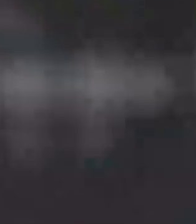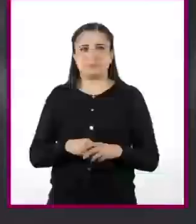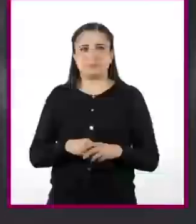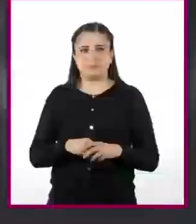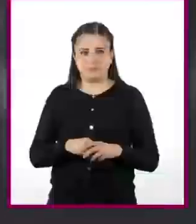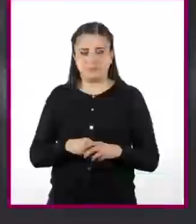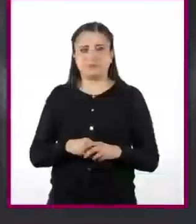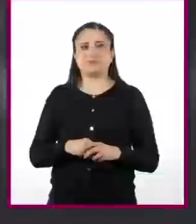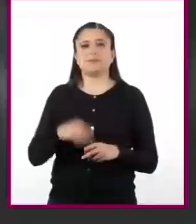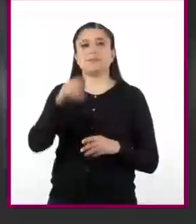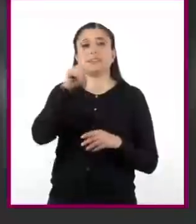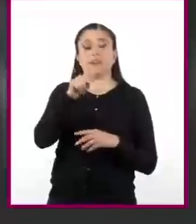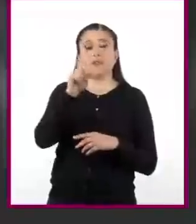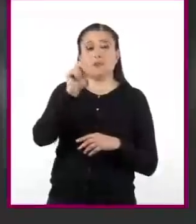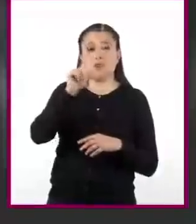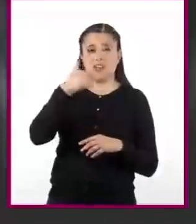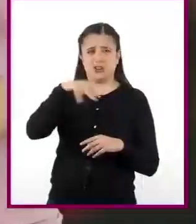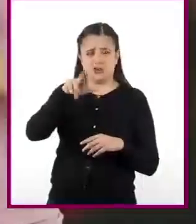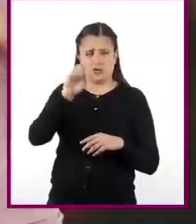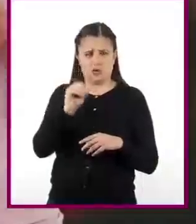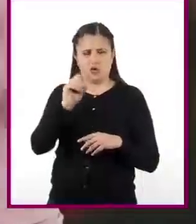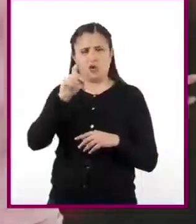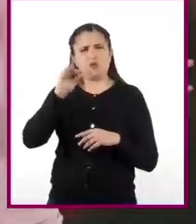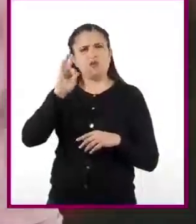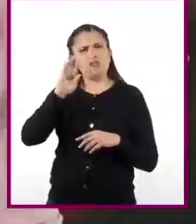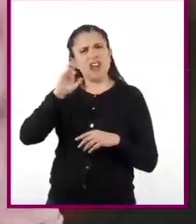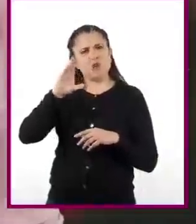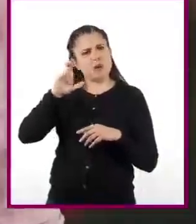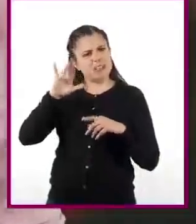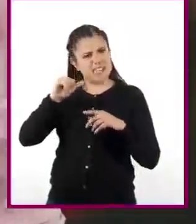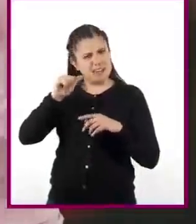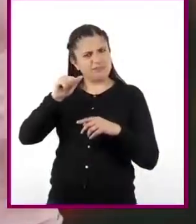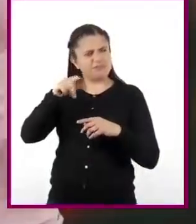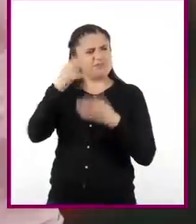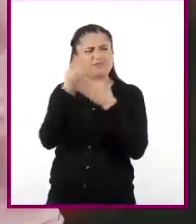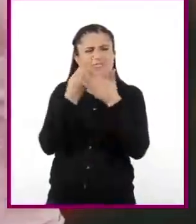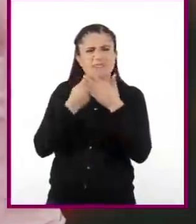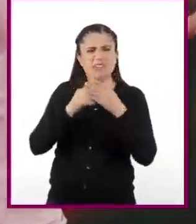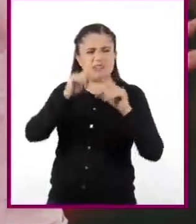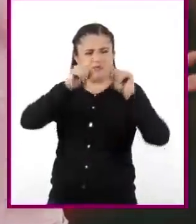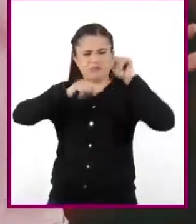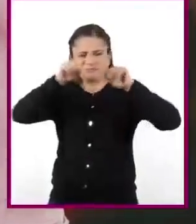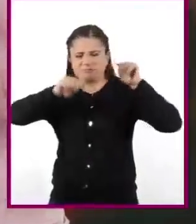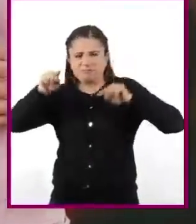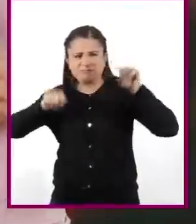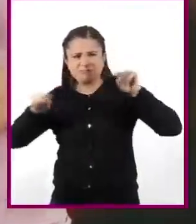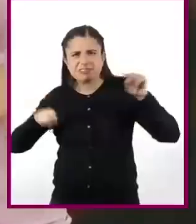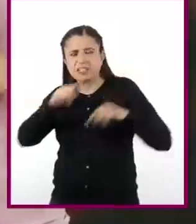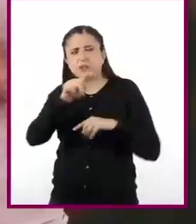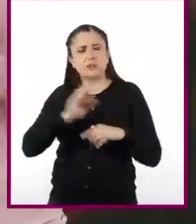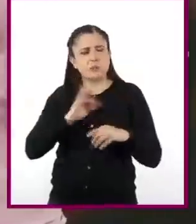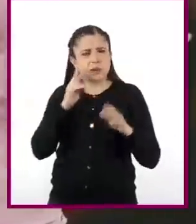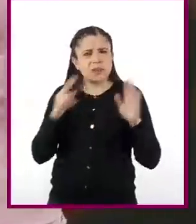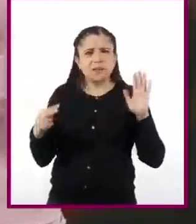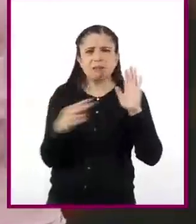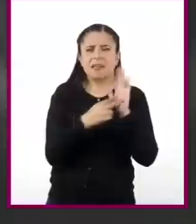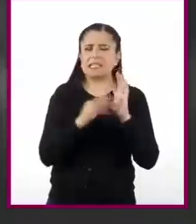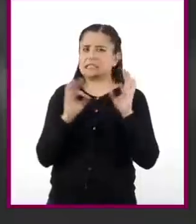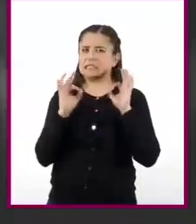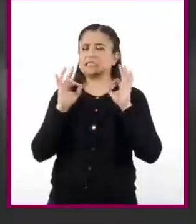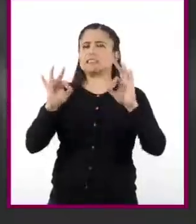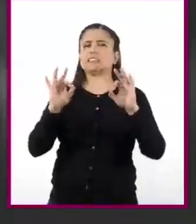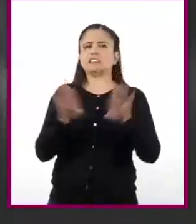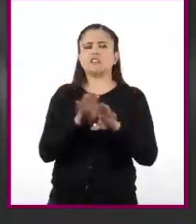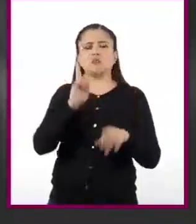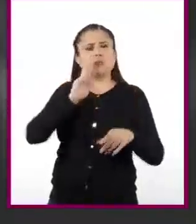Hoy hablaremos de los polígonos de frecuencia. El polígono de frecuencia es una gráfica que nos permite percatarnos de inmediato